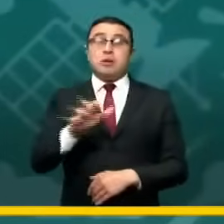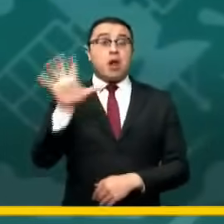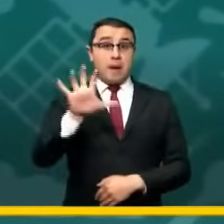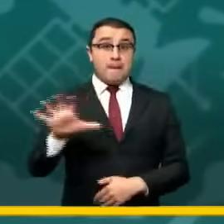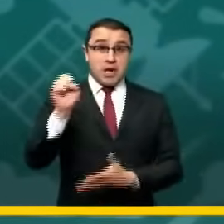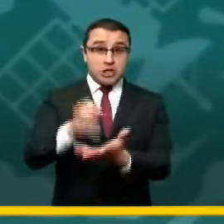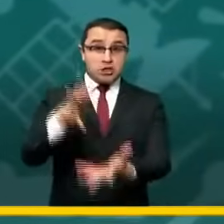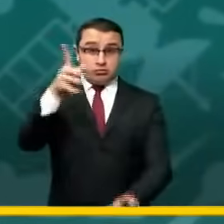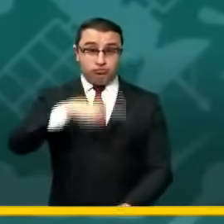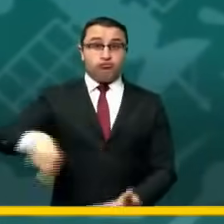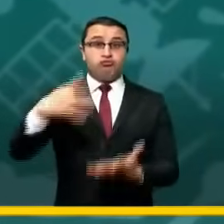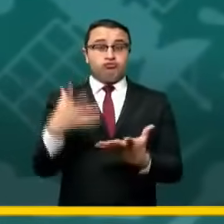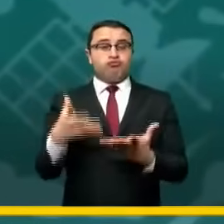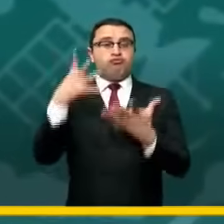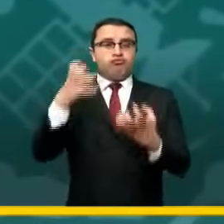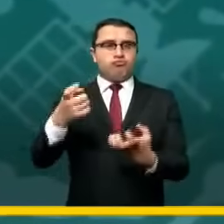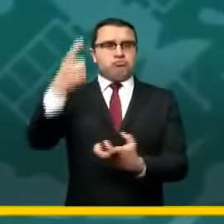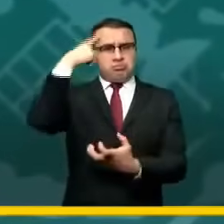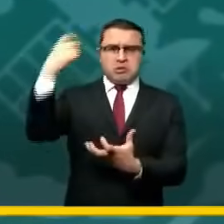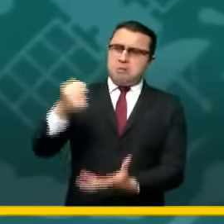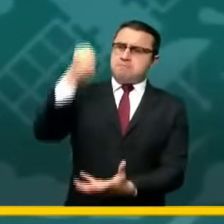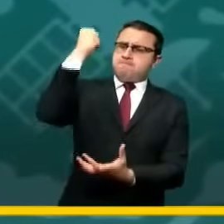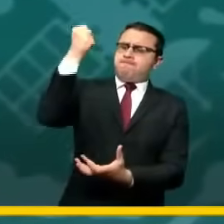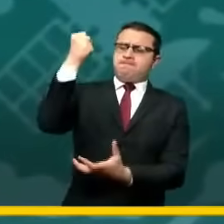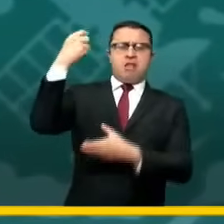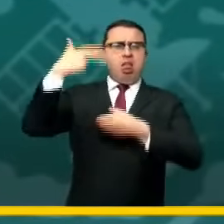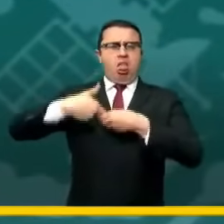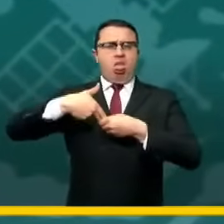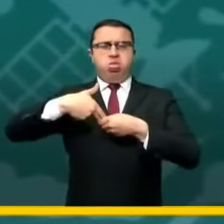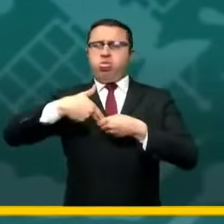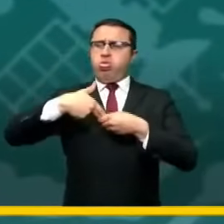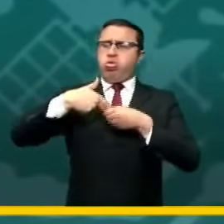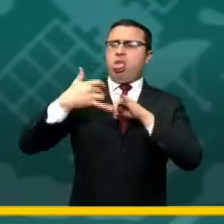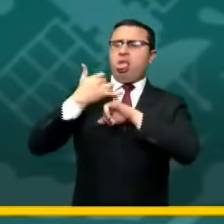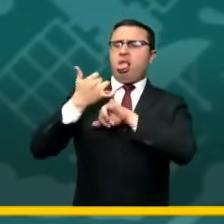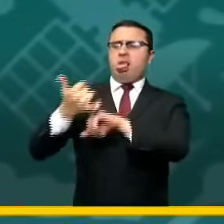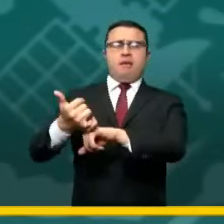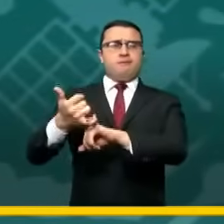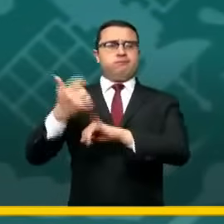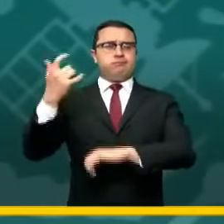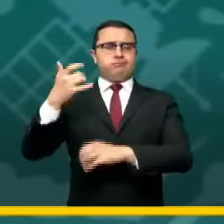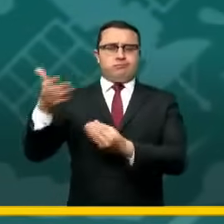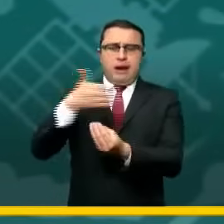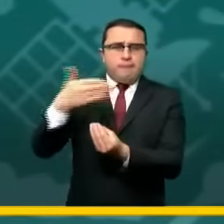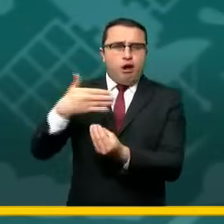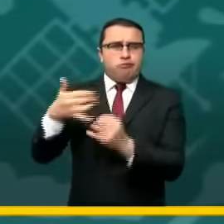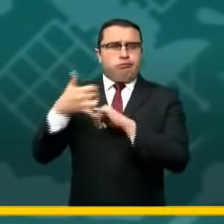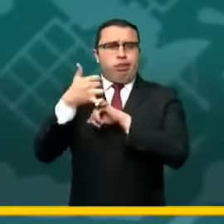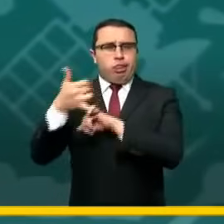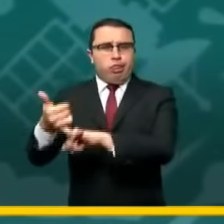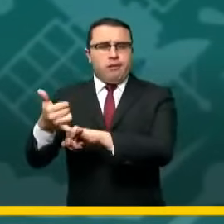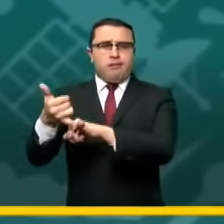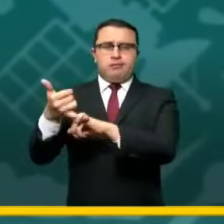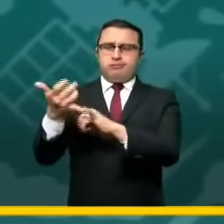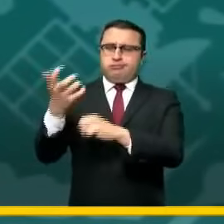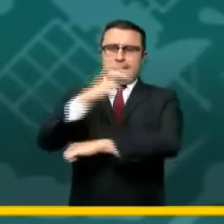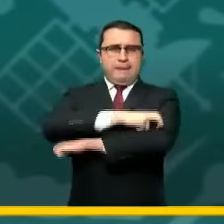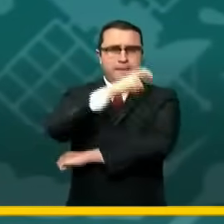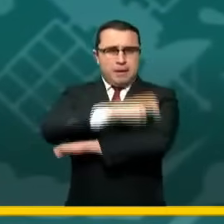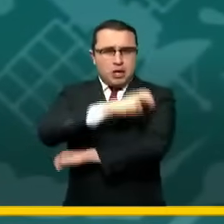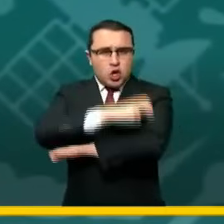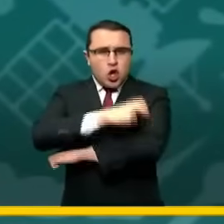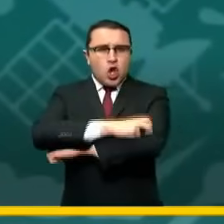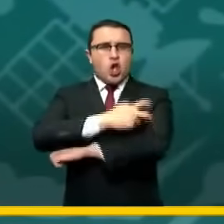desean desvalorizar su capital fósil, el capital asentado en el petróleo,